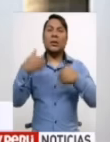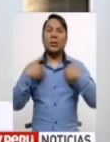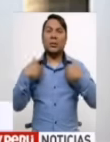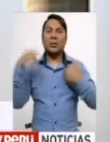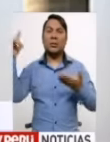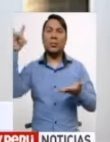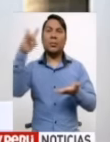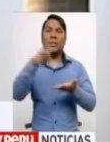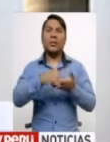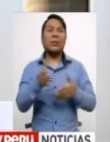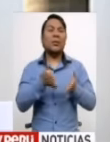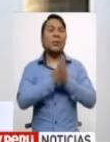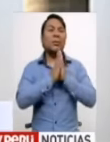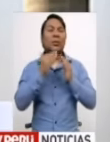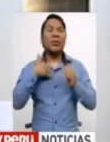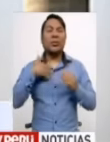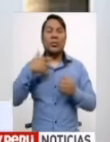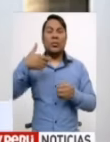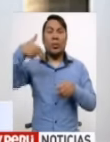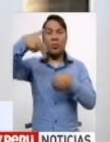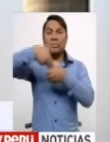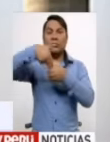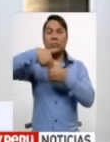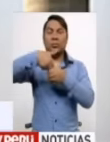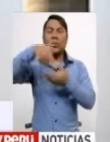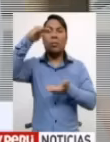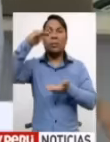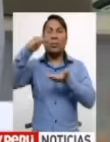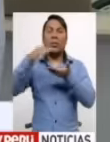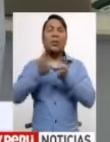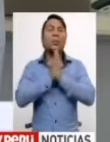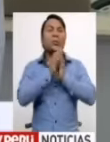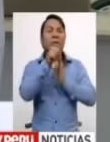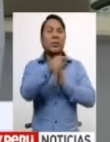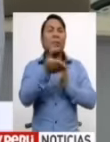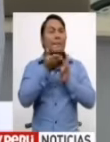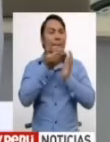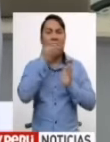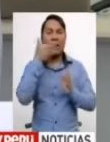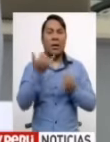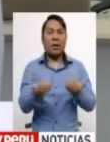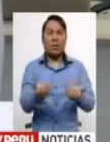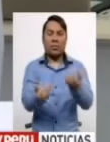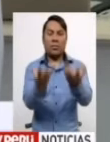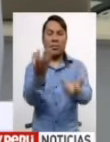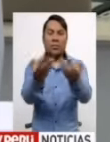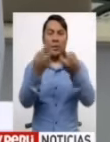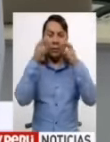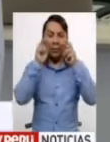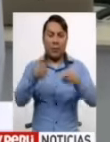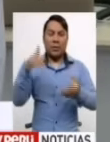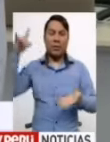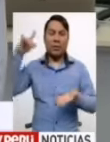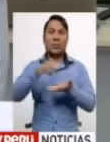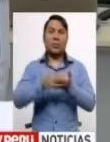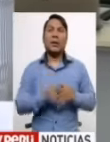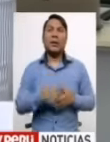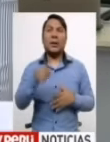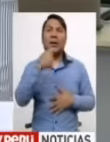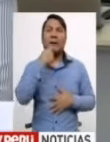emergencia de combustible, señorita, por eso le pido de una vez curso final. Ya LAN estaba enrumbado y lo que le está diciendo es